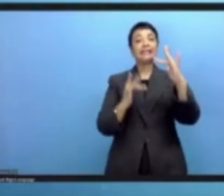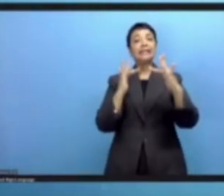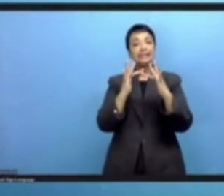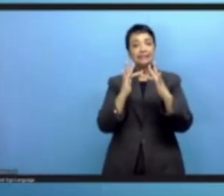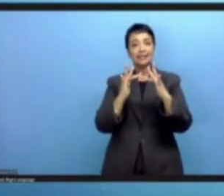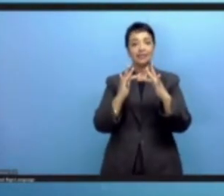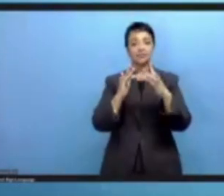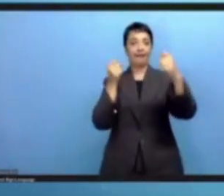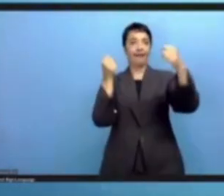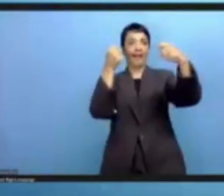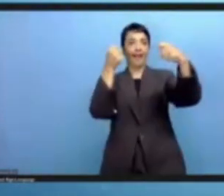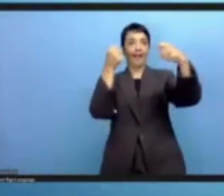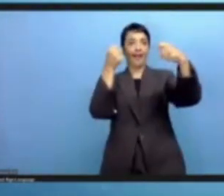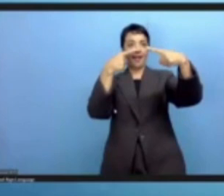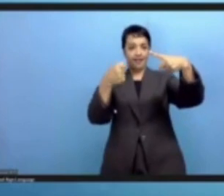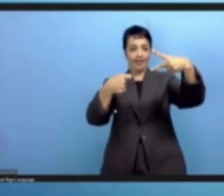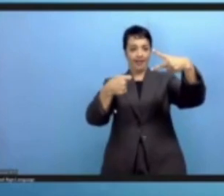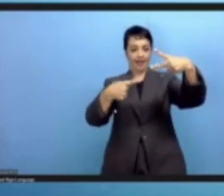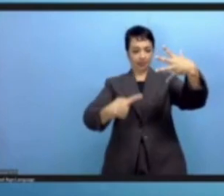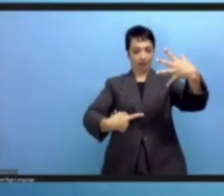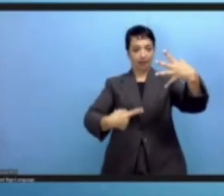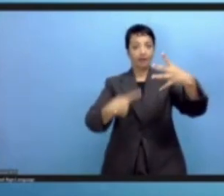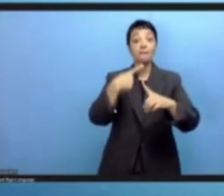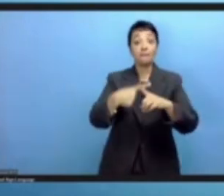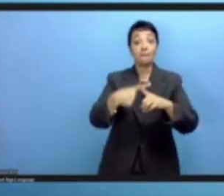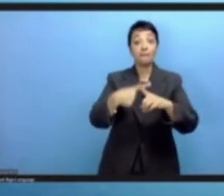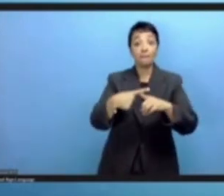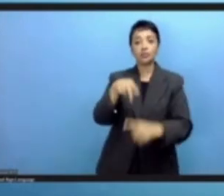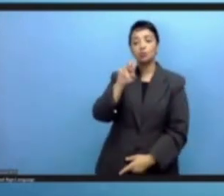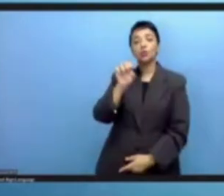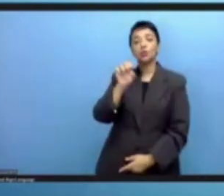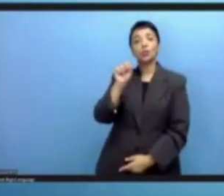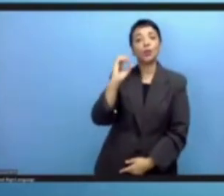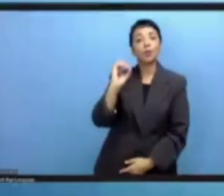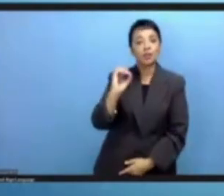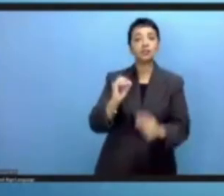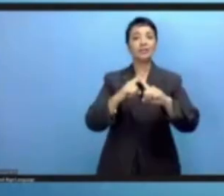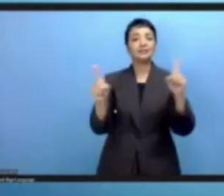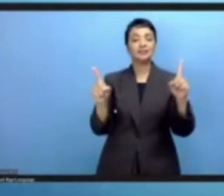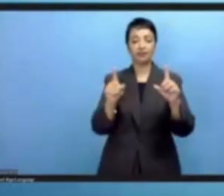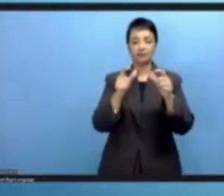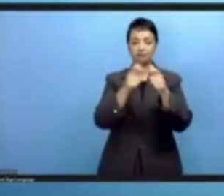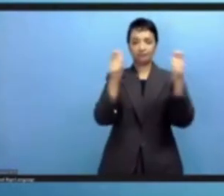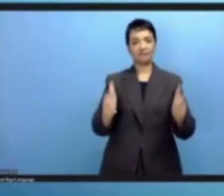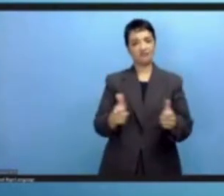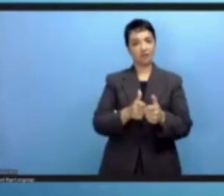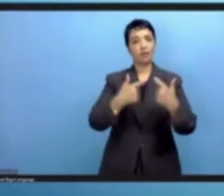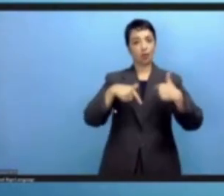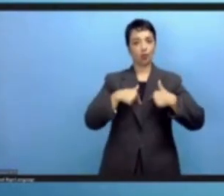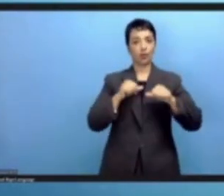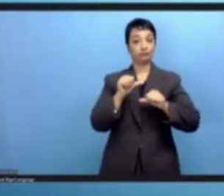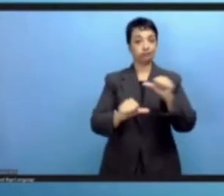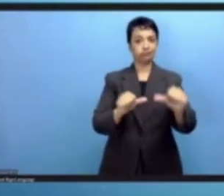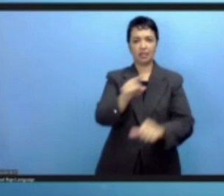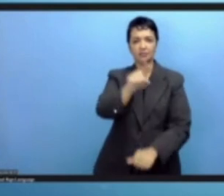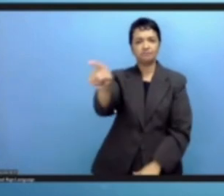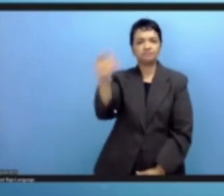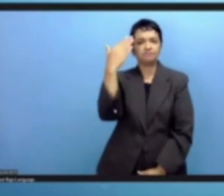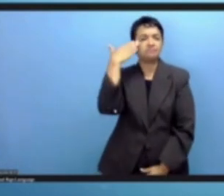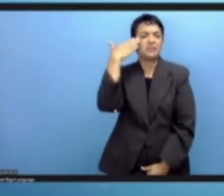de nuestros indicadores de universalidad de internet en el marco